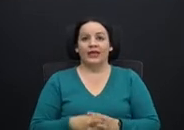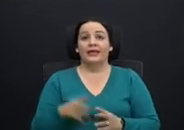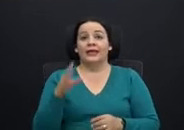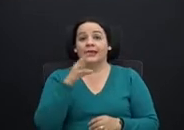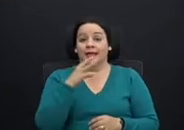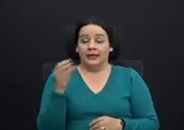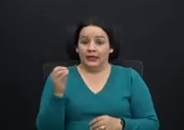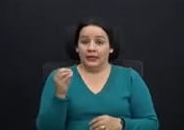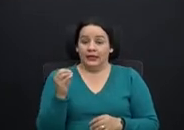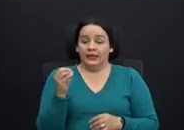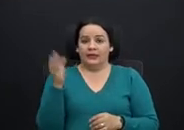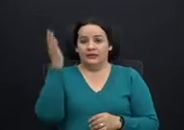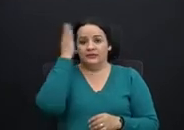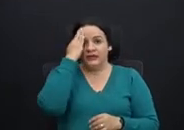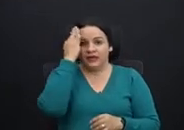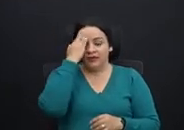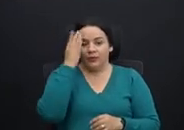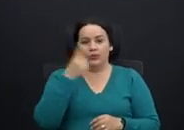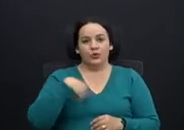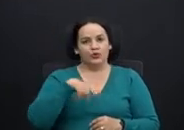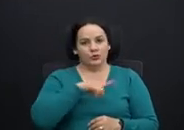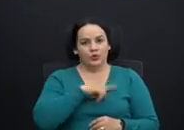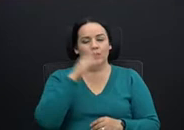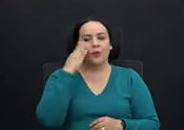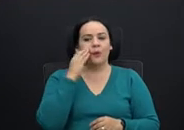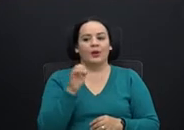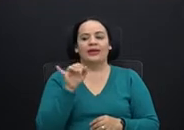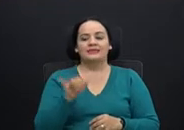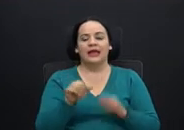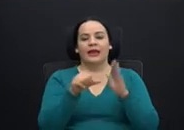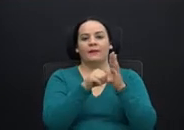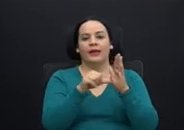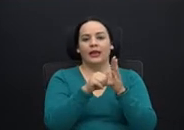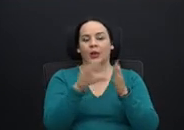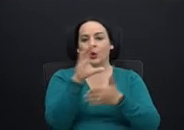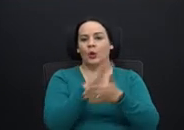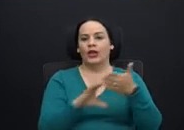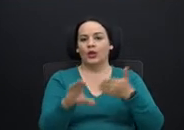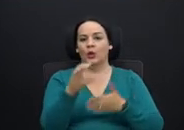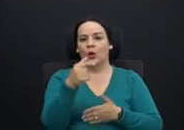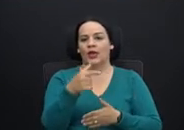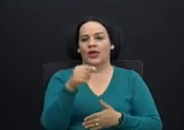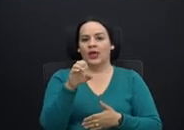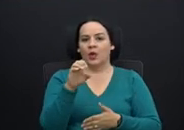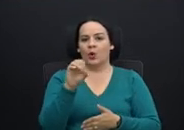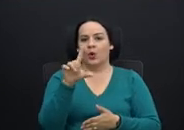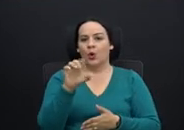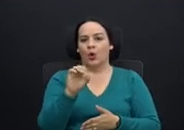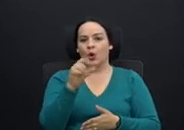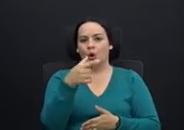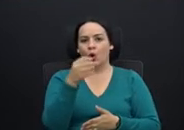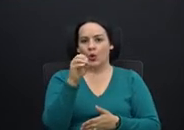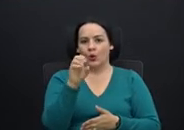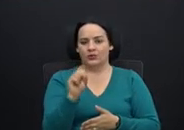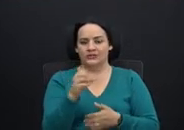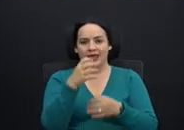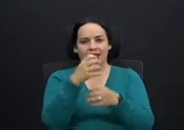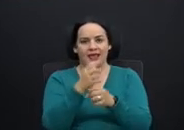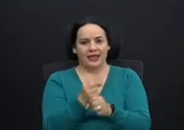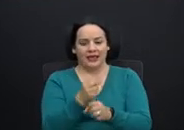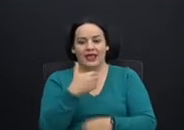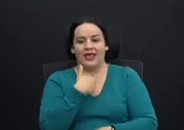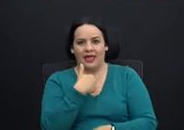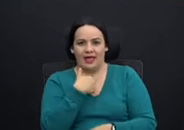Y sabemos entonces, porque está en la página del Colegio de Geólogos, que lo que hay de oro en este